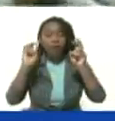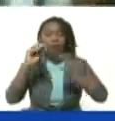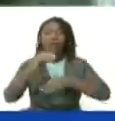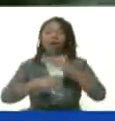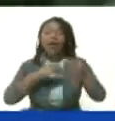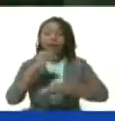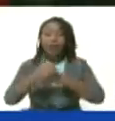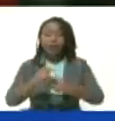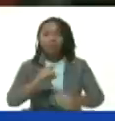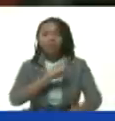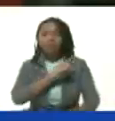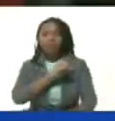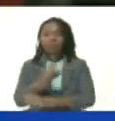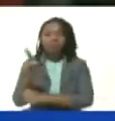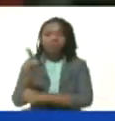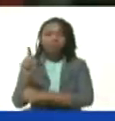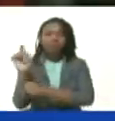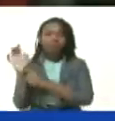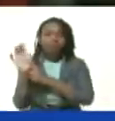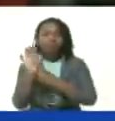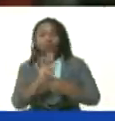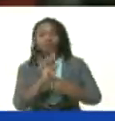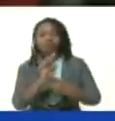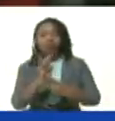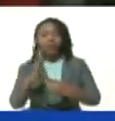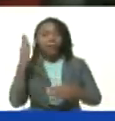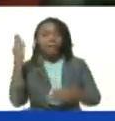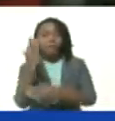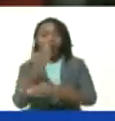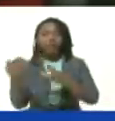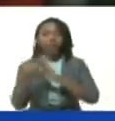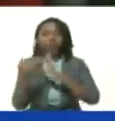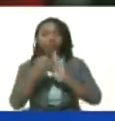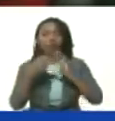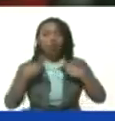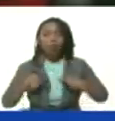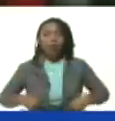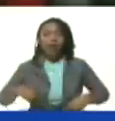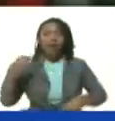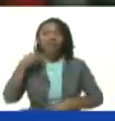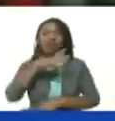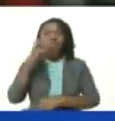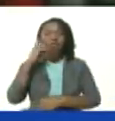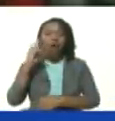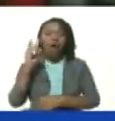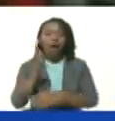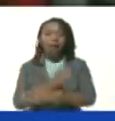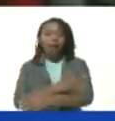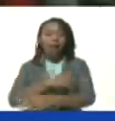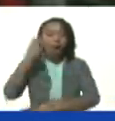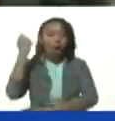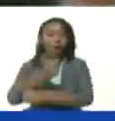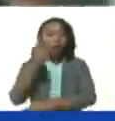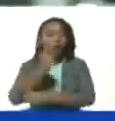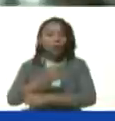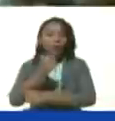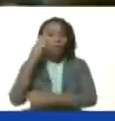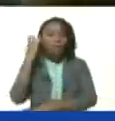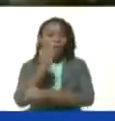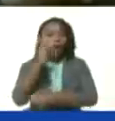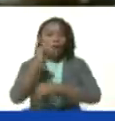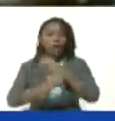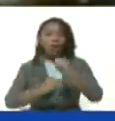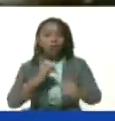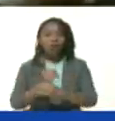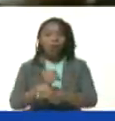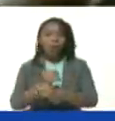una acusación por crímenes de lesa humanidad a Iván Duque ante la Corte Penal Internacional, por